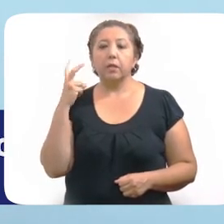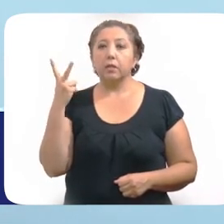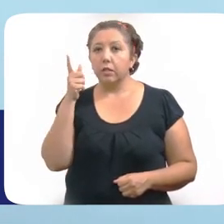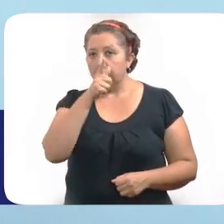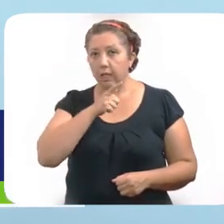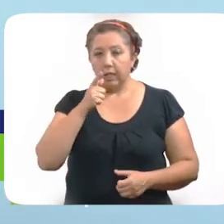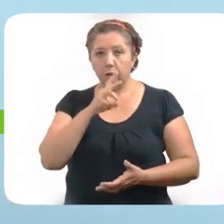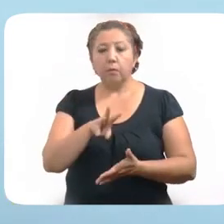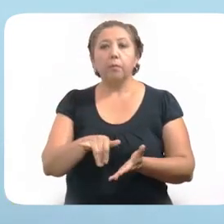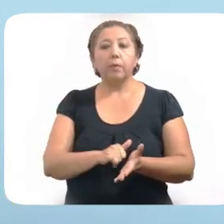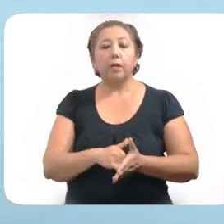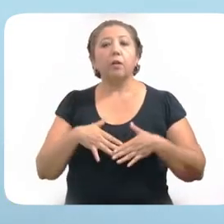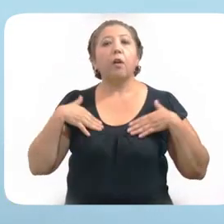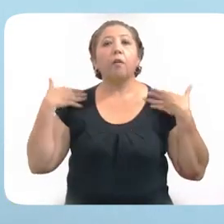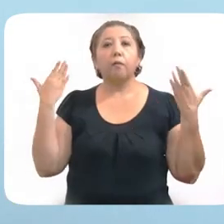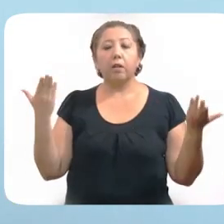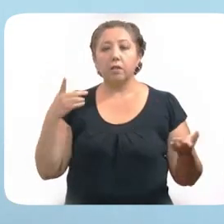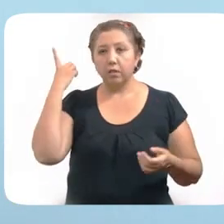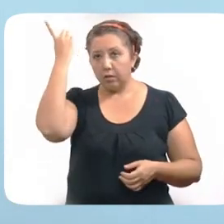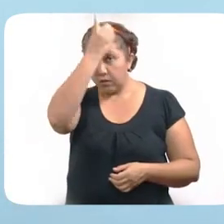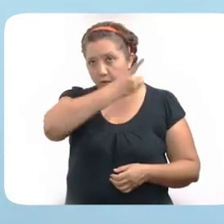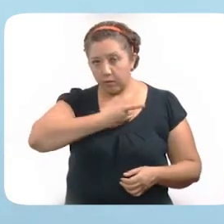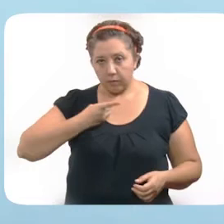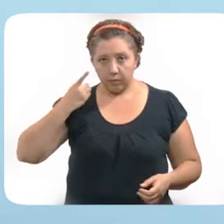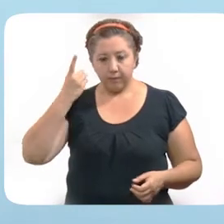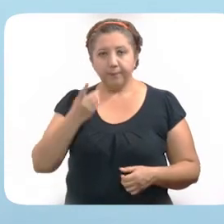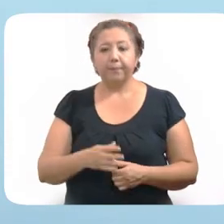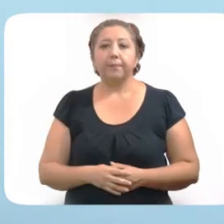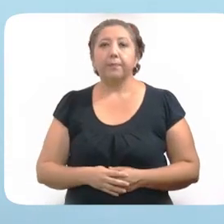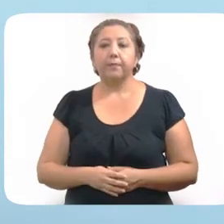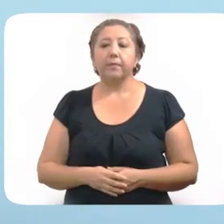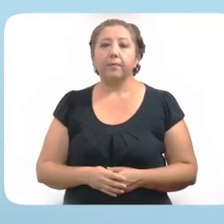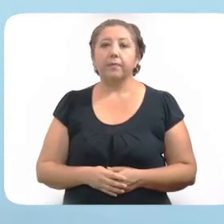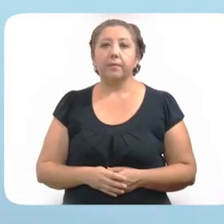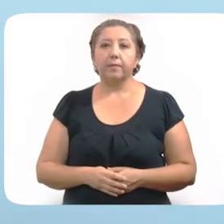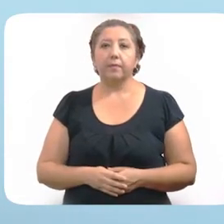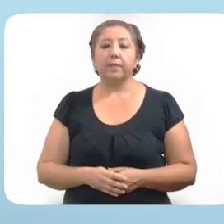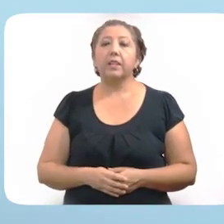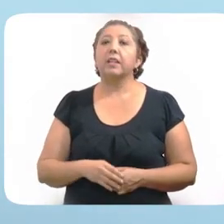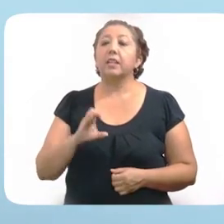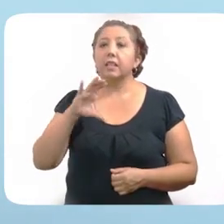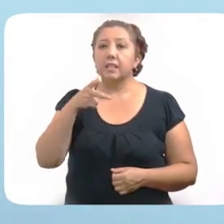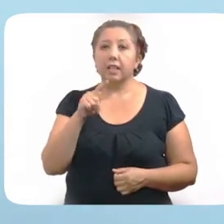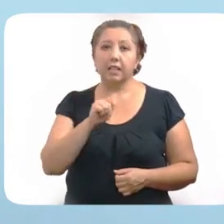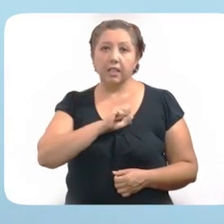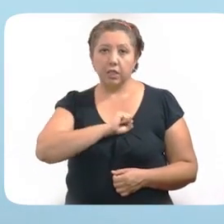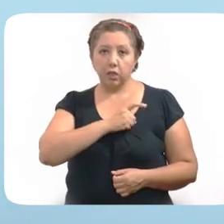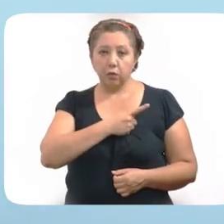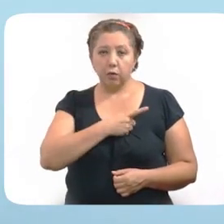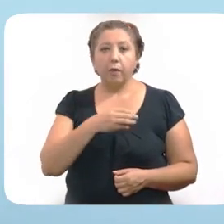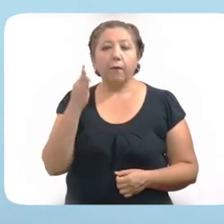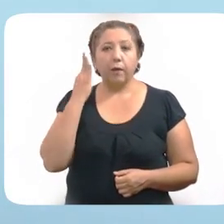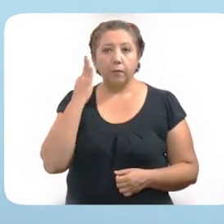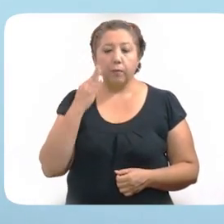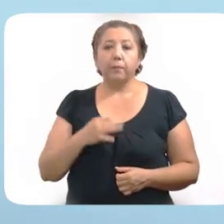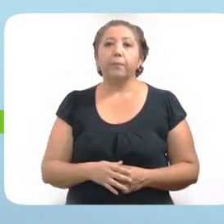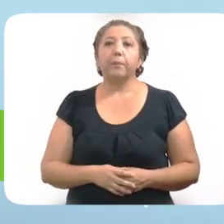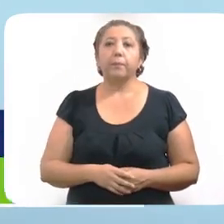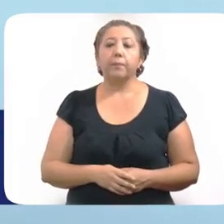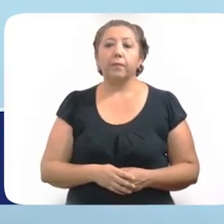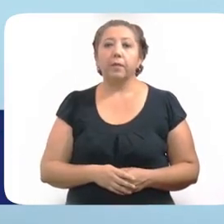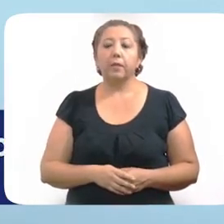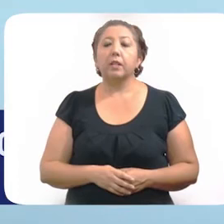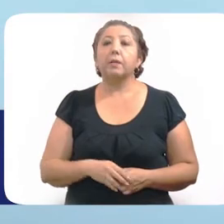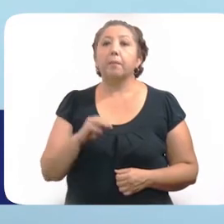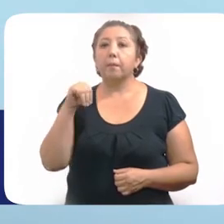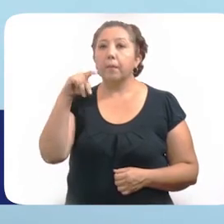9991406622 en lengua maya ofrece un diagnóstico automatizado. El chat de la salud vía la red social de Facebook.